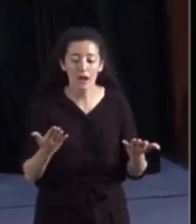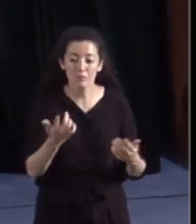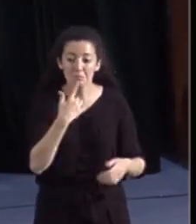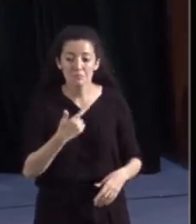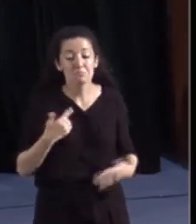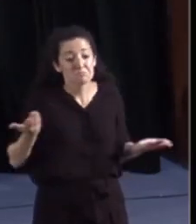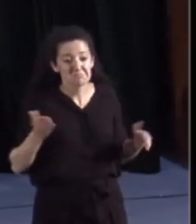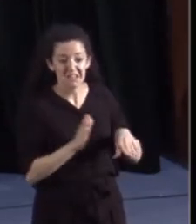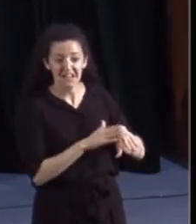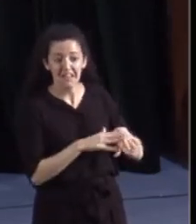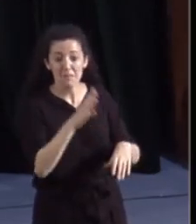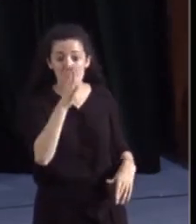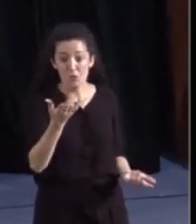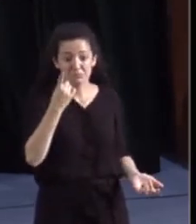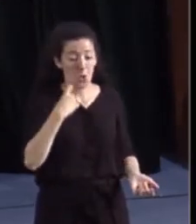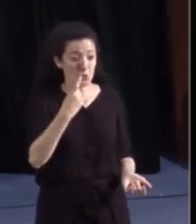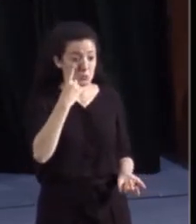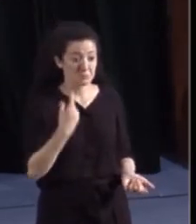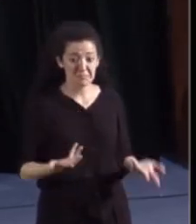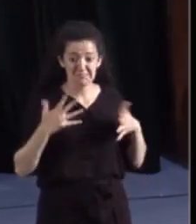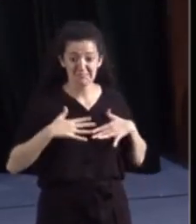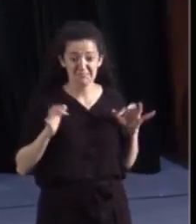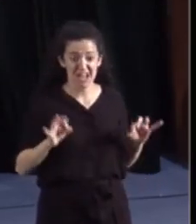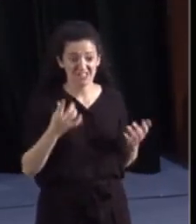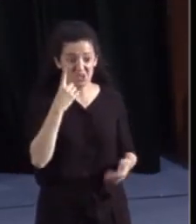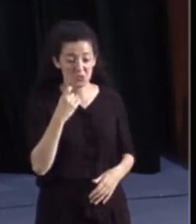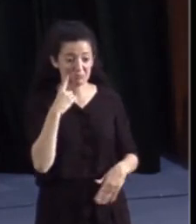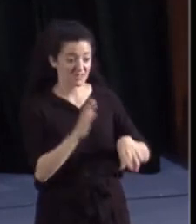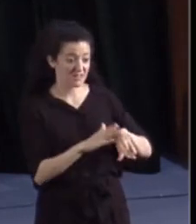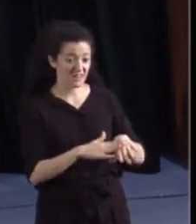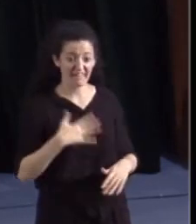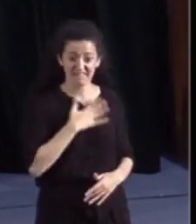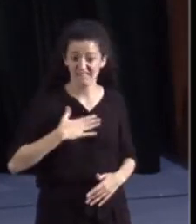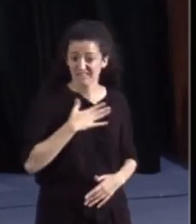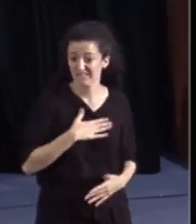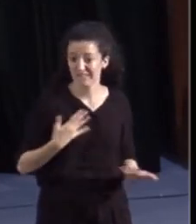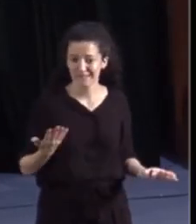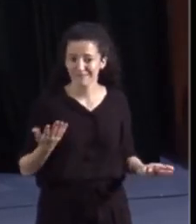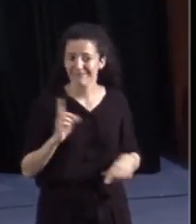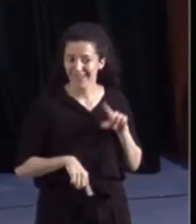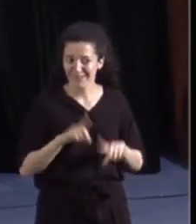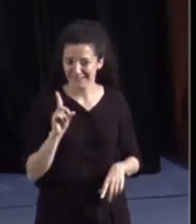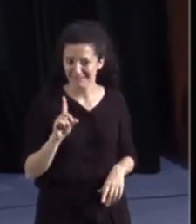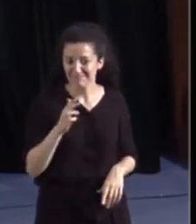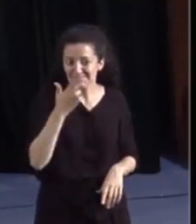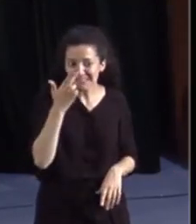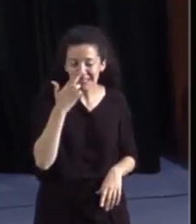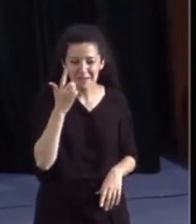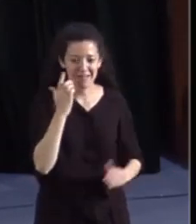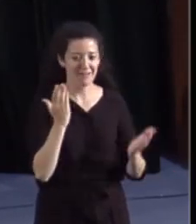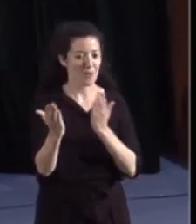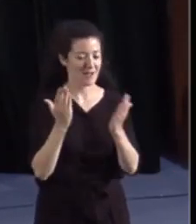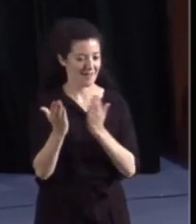es aceptado y se ve como más habitual y más cómodo. pues sería muy interesante poder ver qué parte